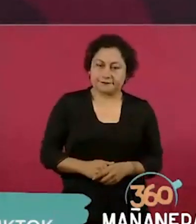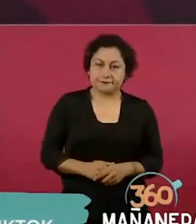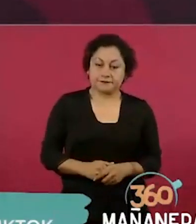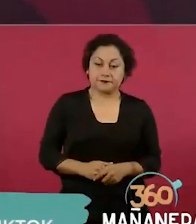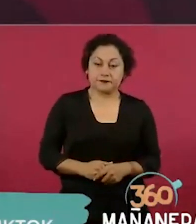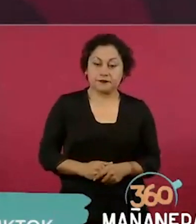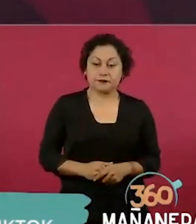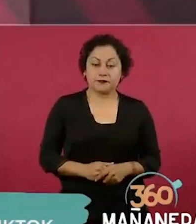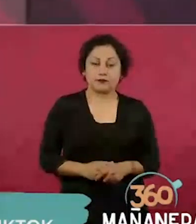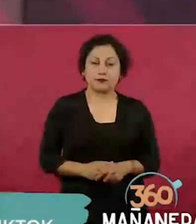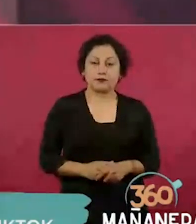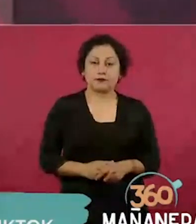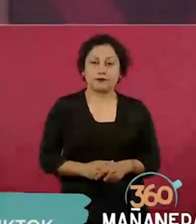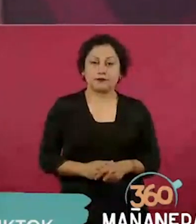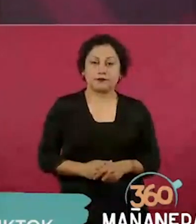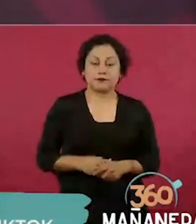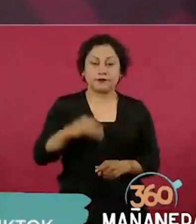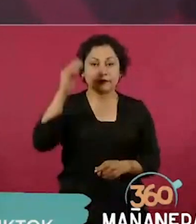Pero es